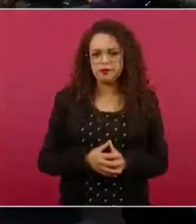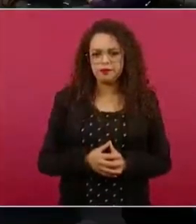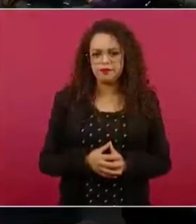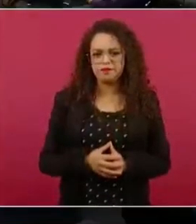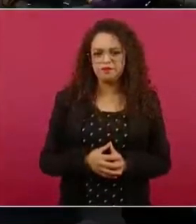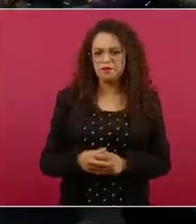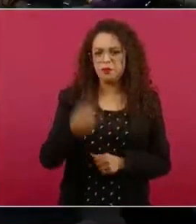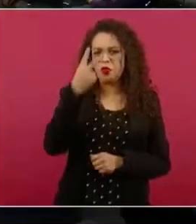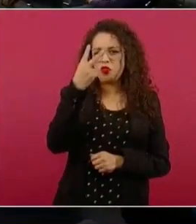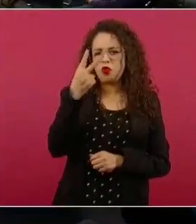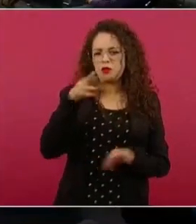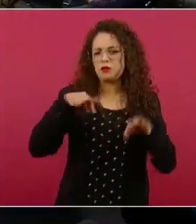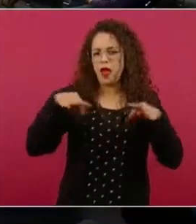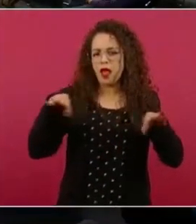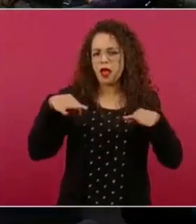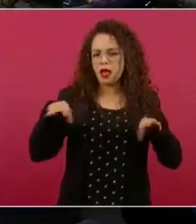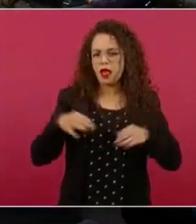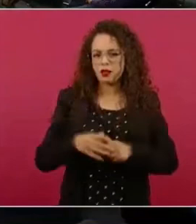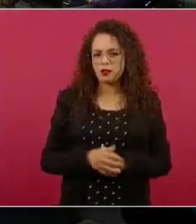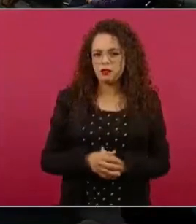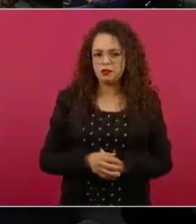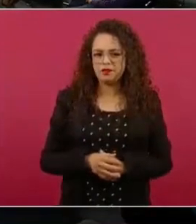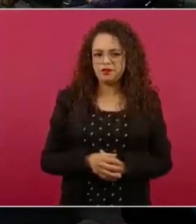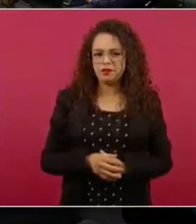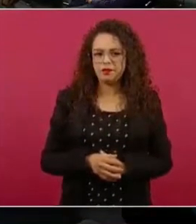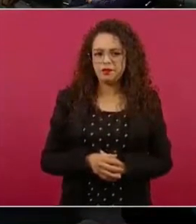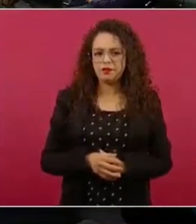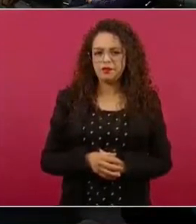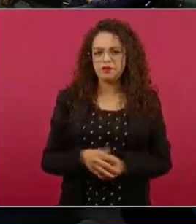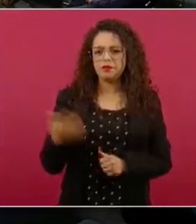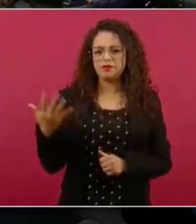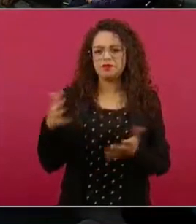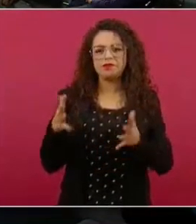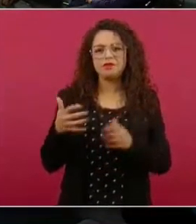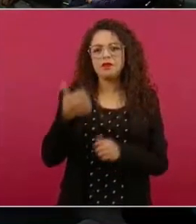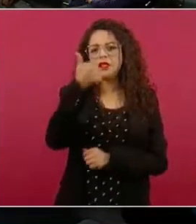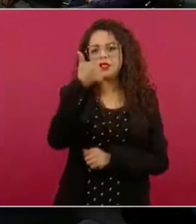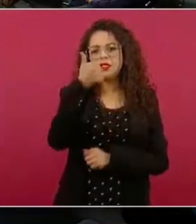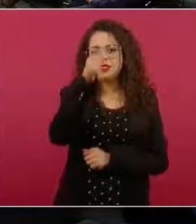Son 2 páginas, deben de ser como 6 artículos, ¿no?